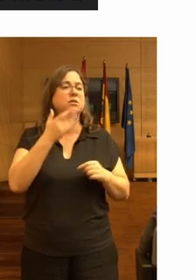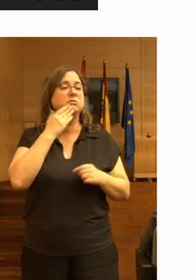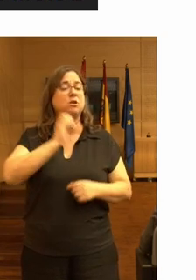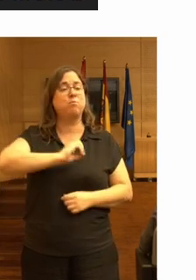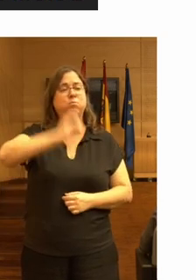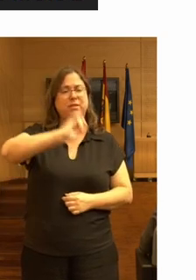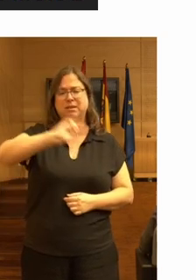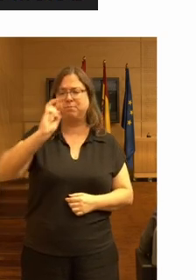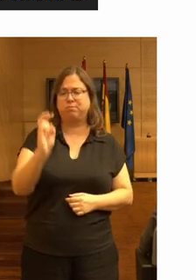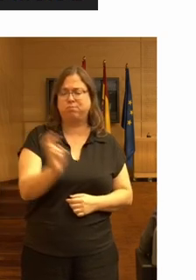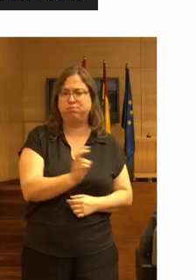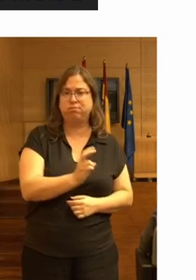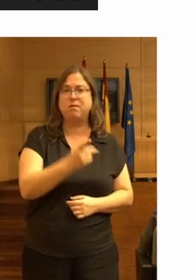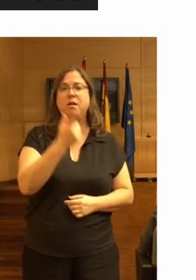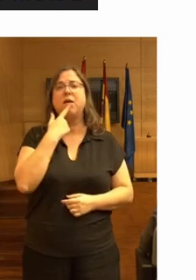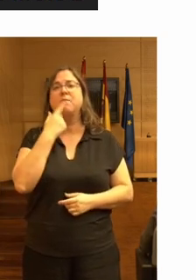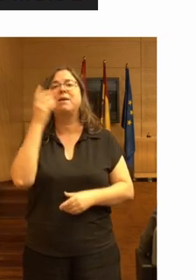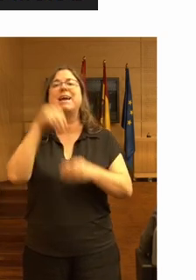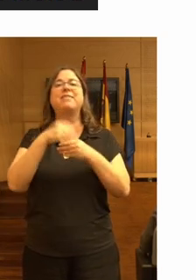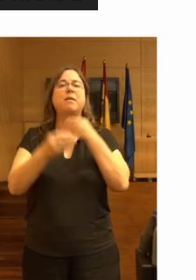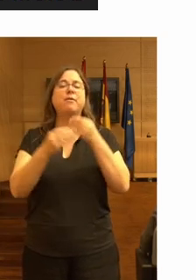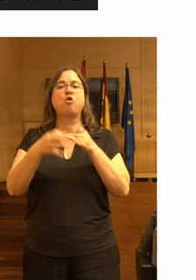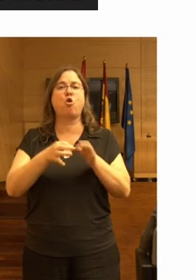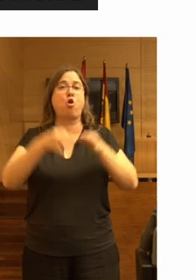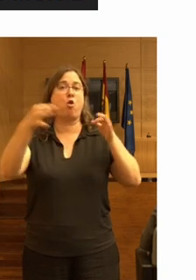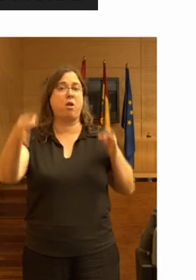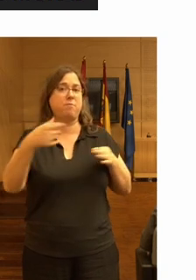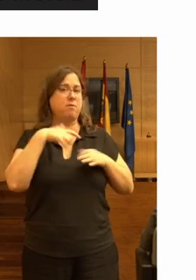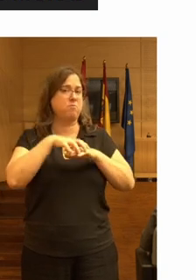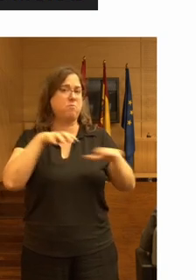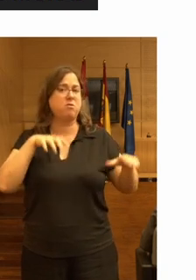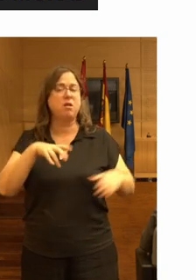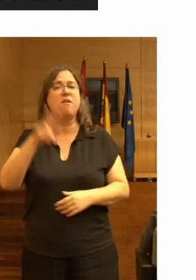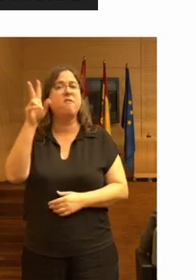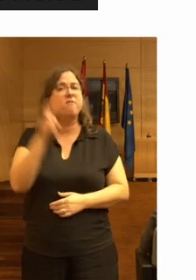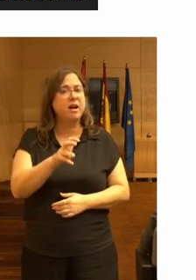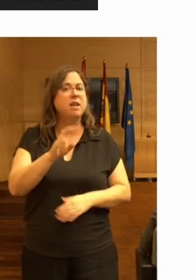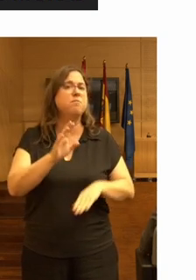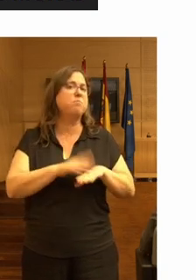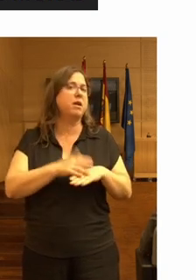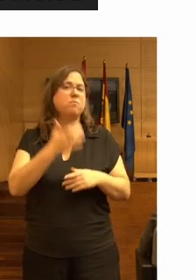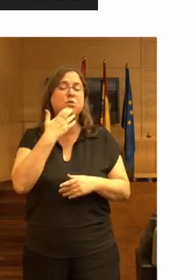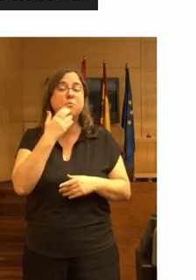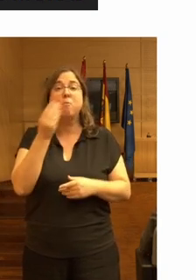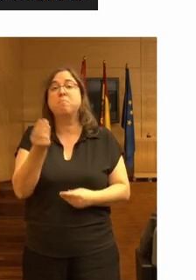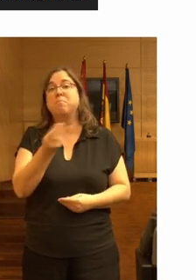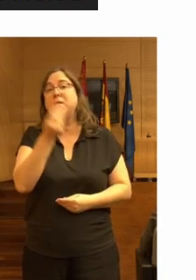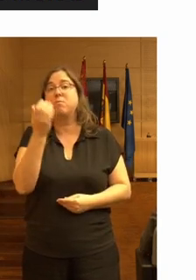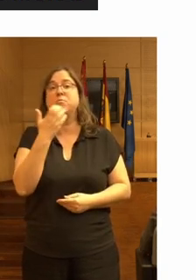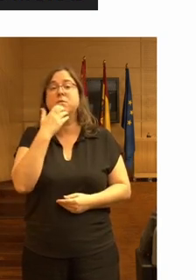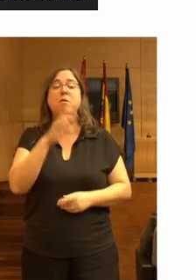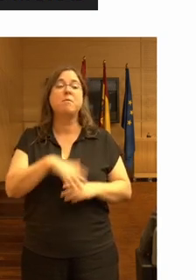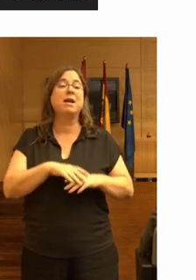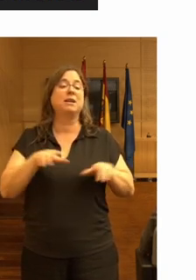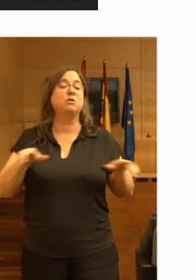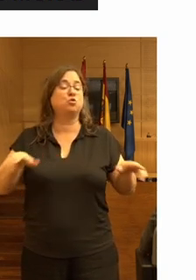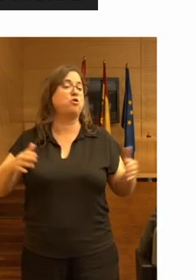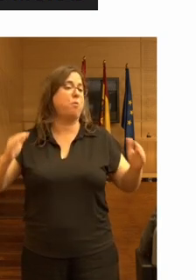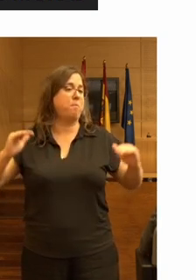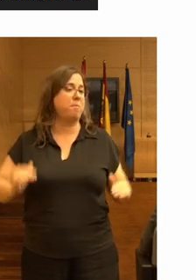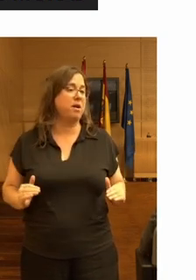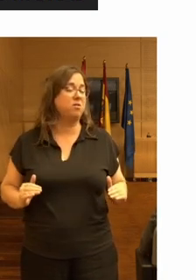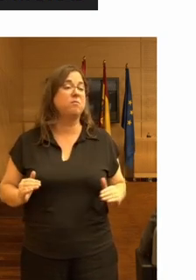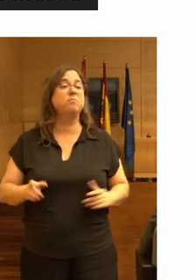porcentajes de todo tipo. En las intervenciones online, como han sido la mayoría, sirven o pueden servir en el mejor de los casos para reducir sujeciones, pero